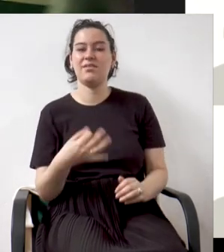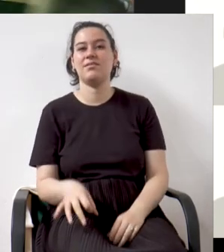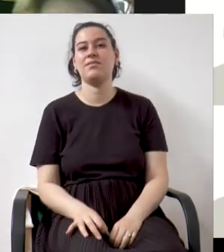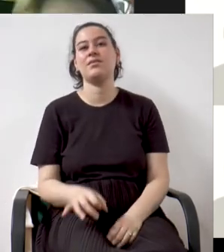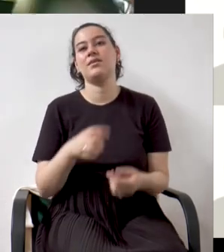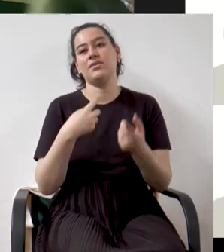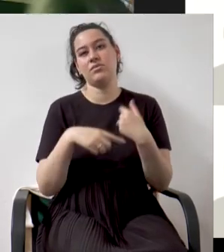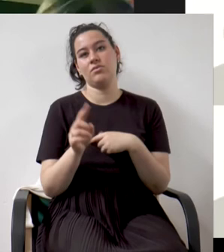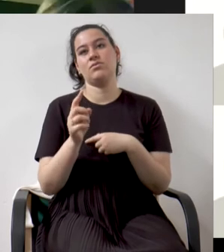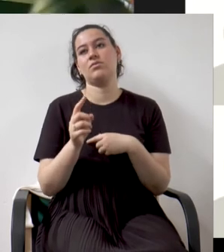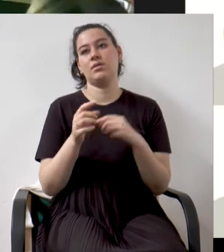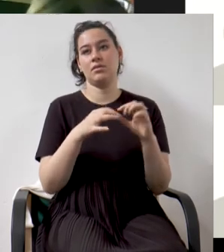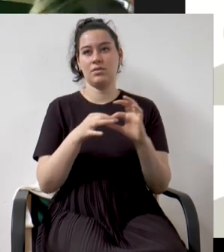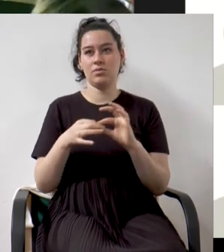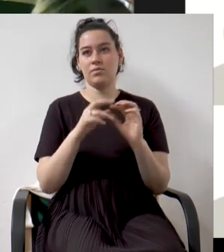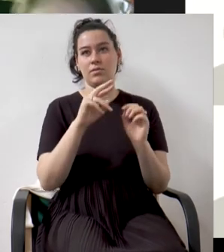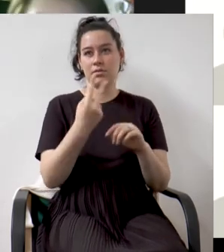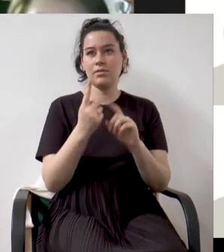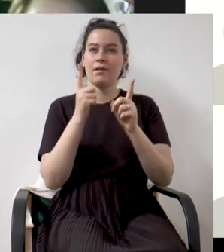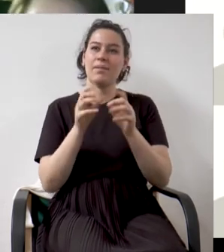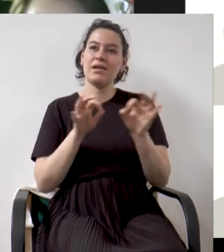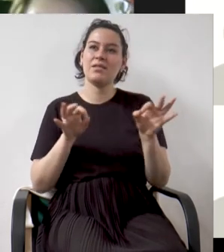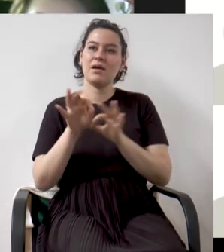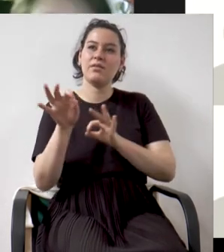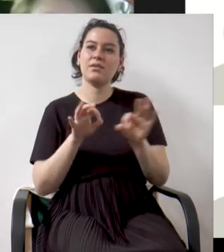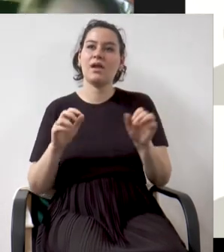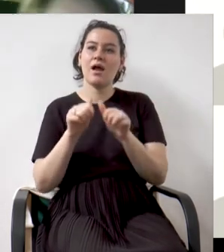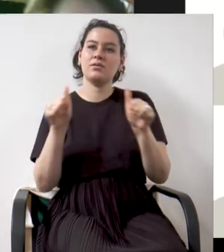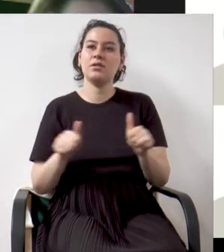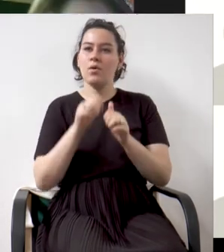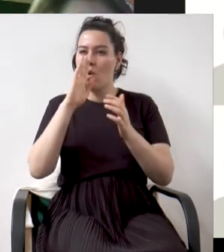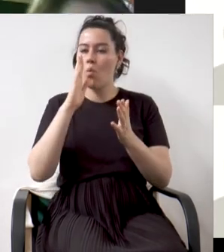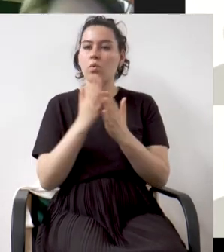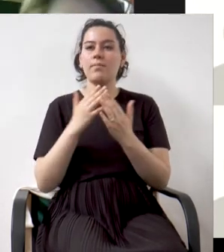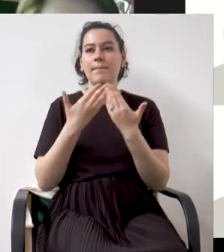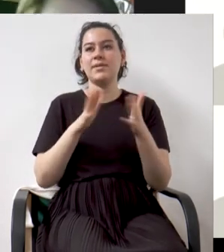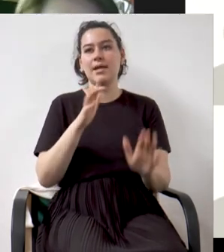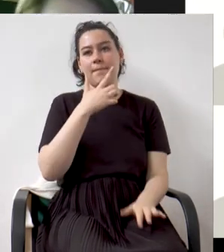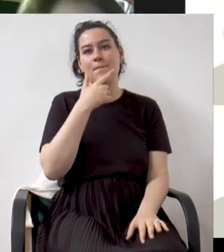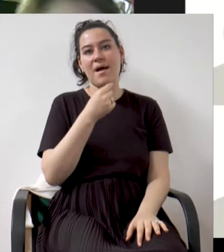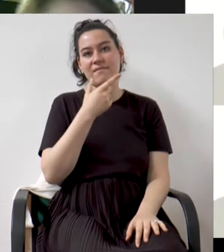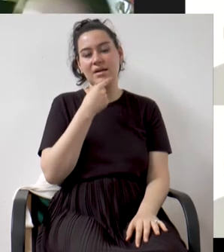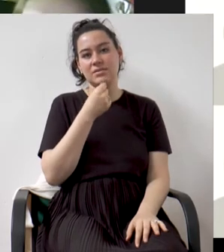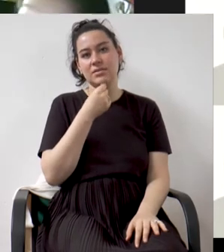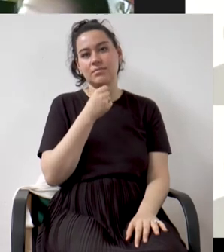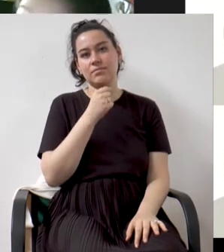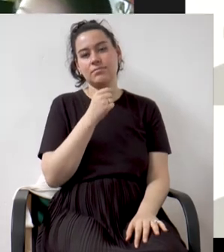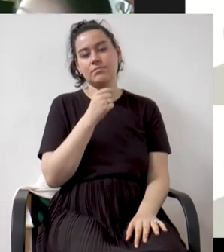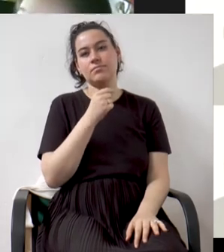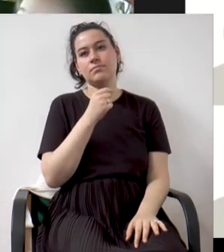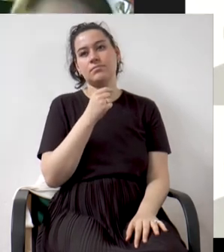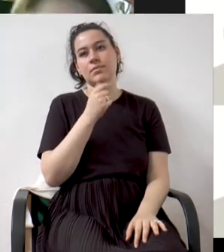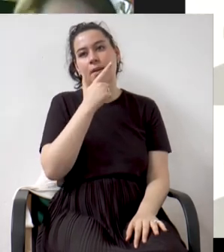Entonces, lo de la doble dependencia, la estrategia que hicimos, que de última empezamos por lo más fácil, que eran los PDUs, que